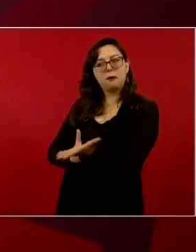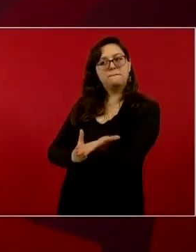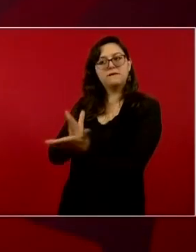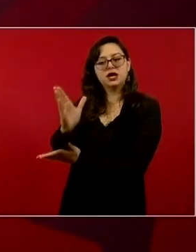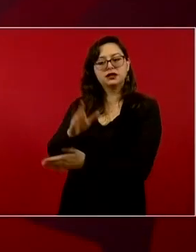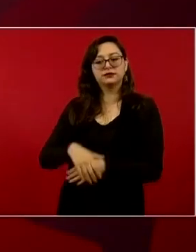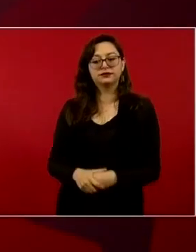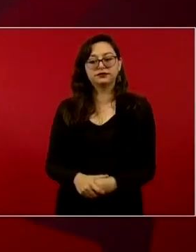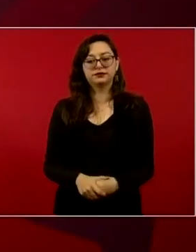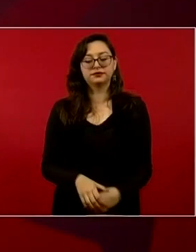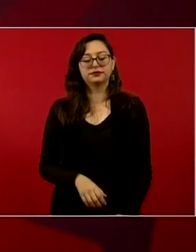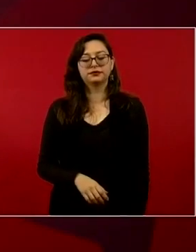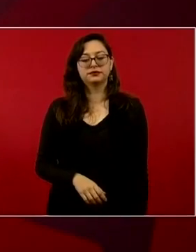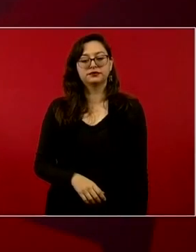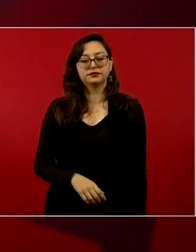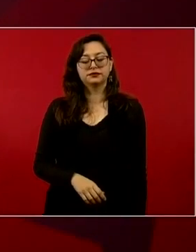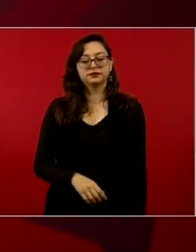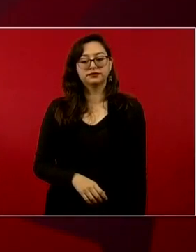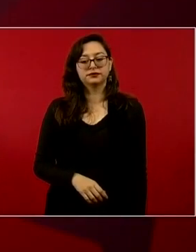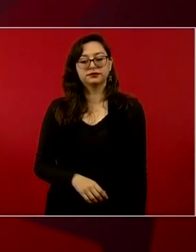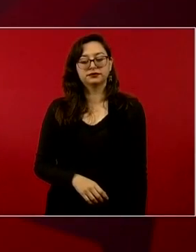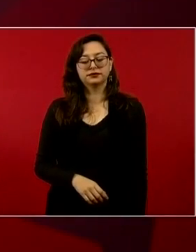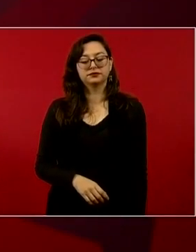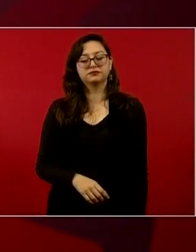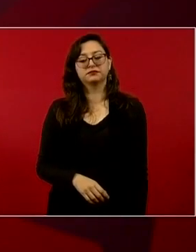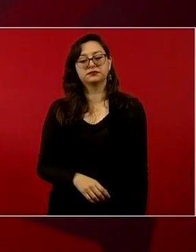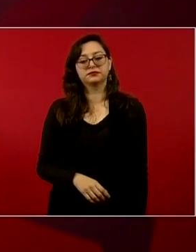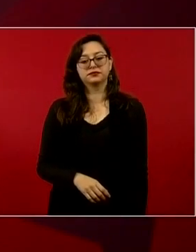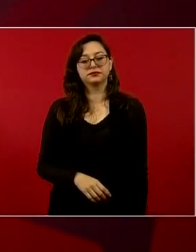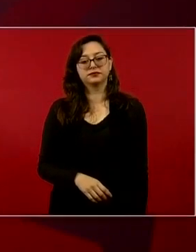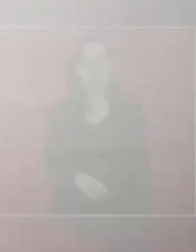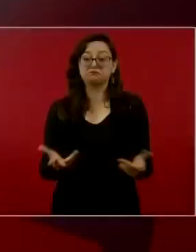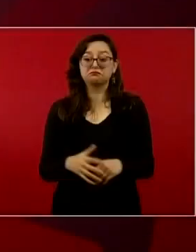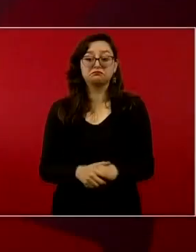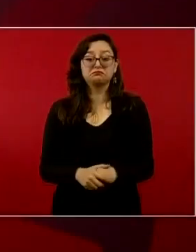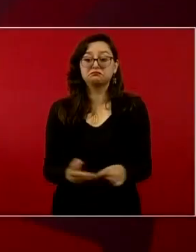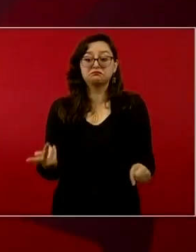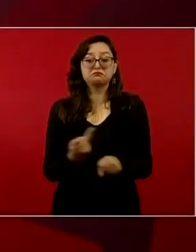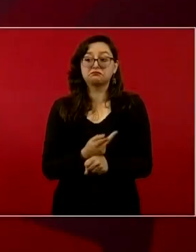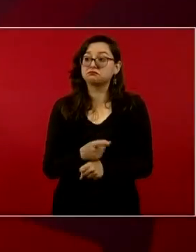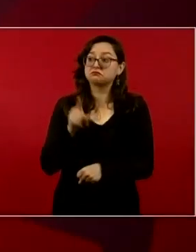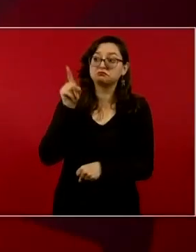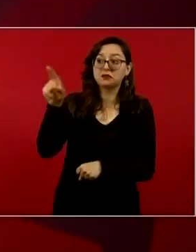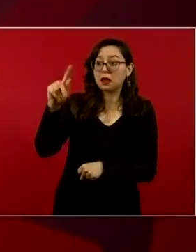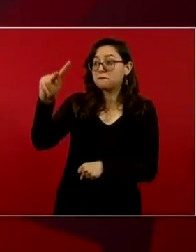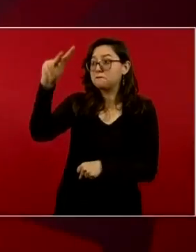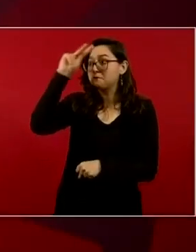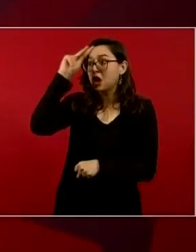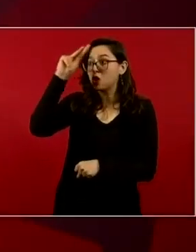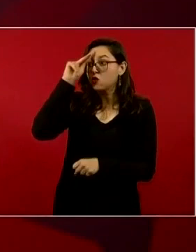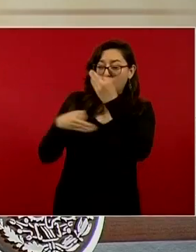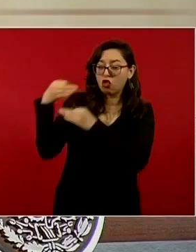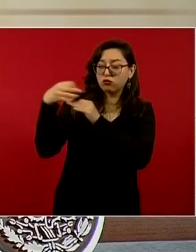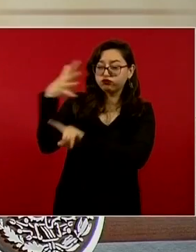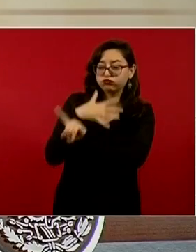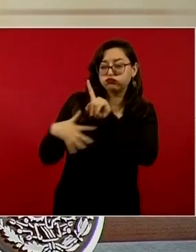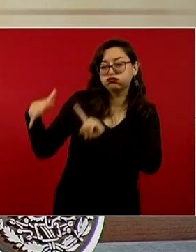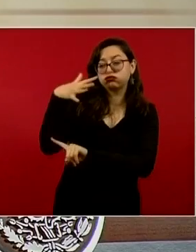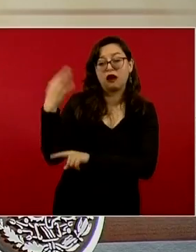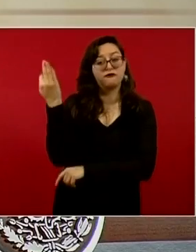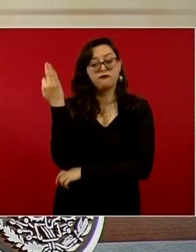nosotros No aceptamos toda la farsa que ha significado la destitución